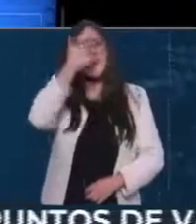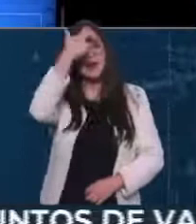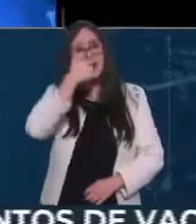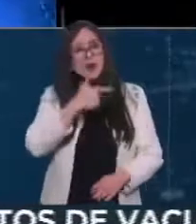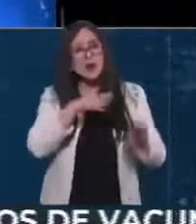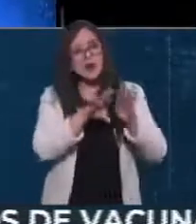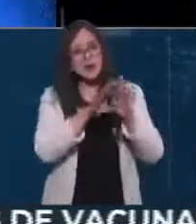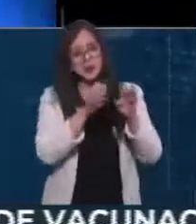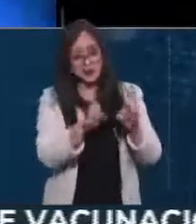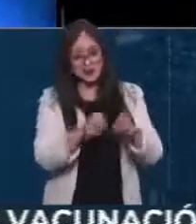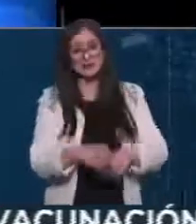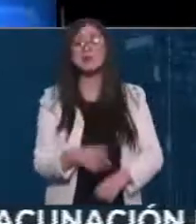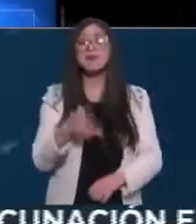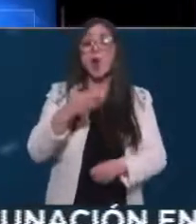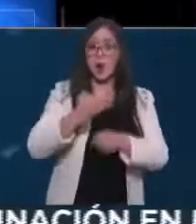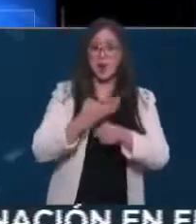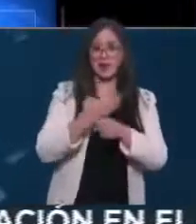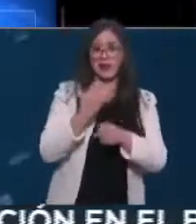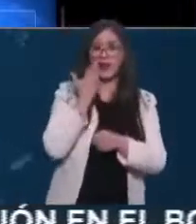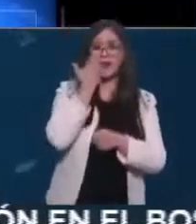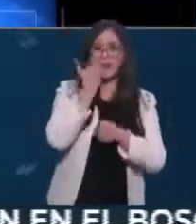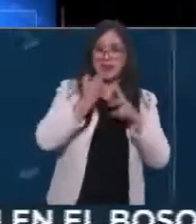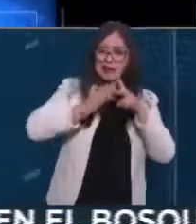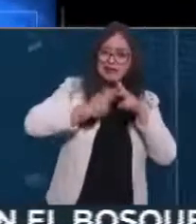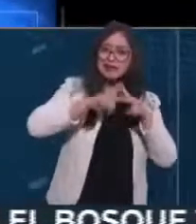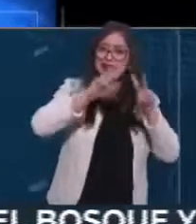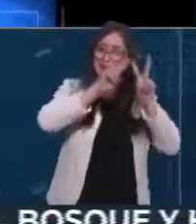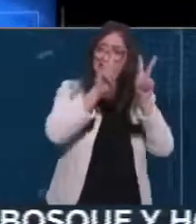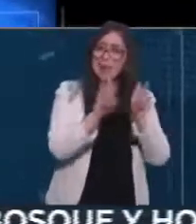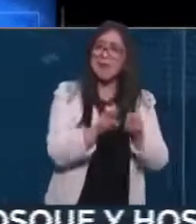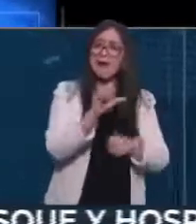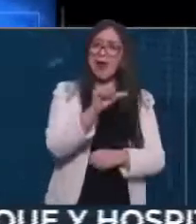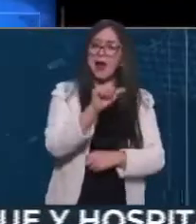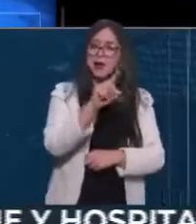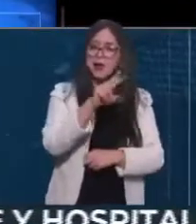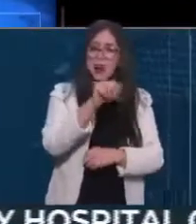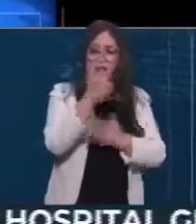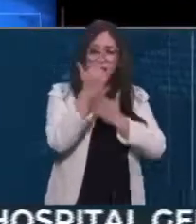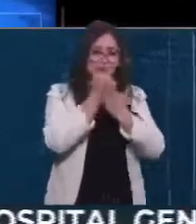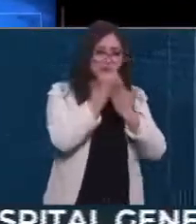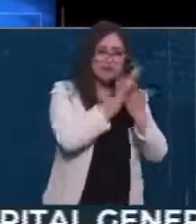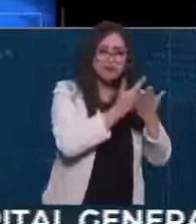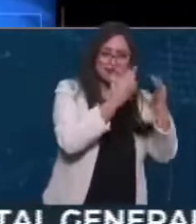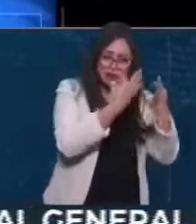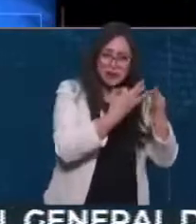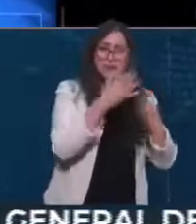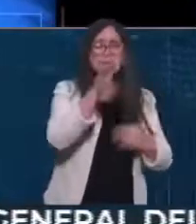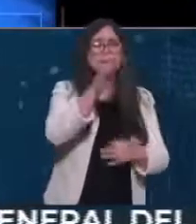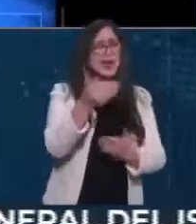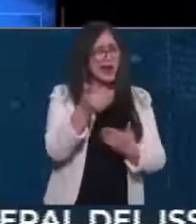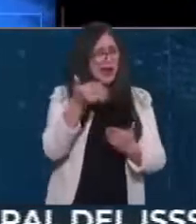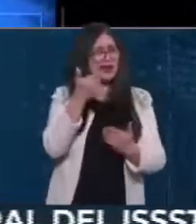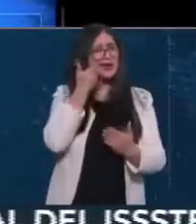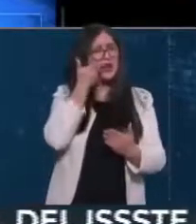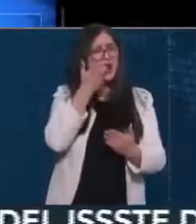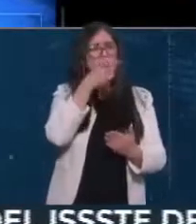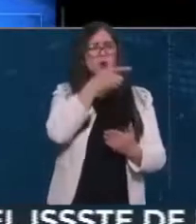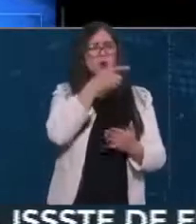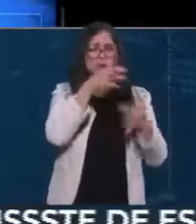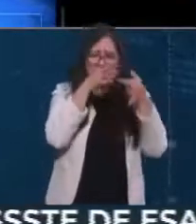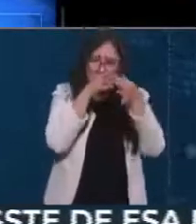este tema de la auditoría, pero antes de él, me gustaría que nos explicaras, Víctor, pues cuál es la